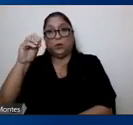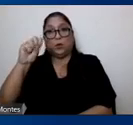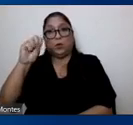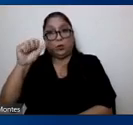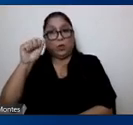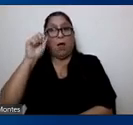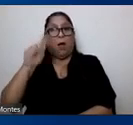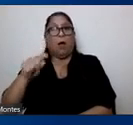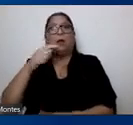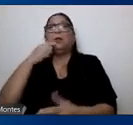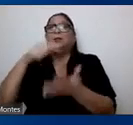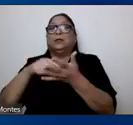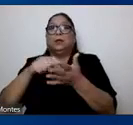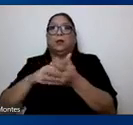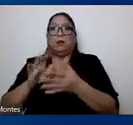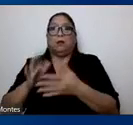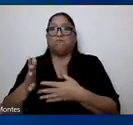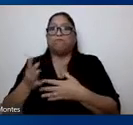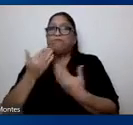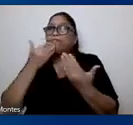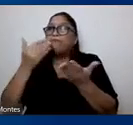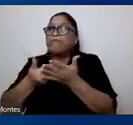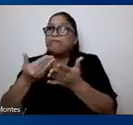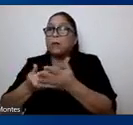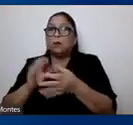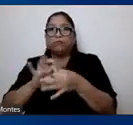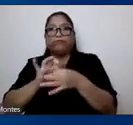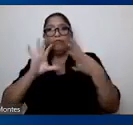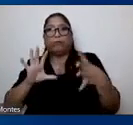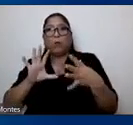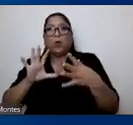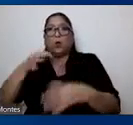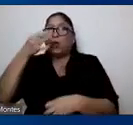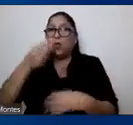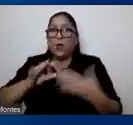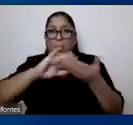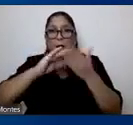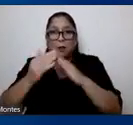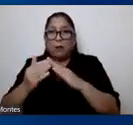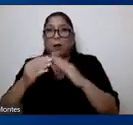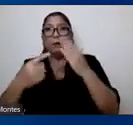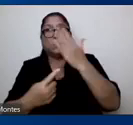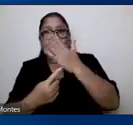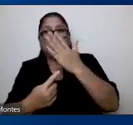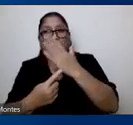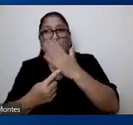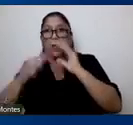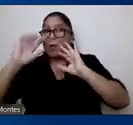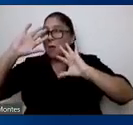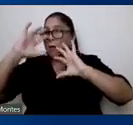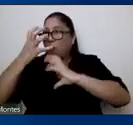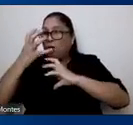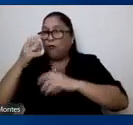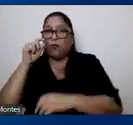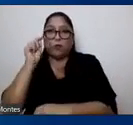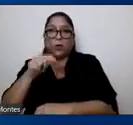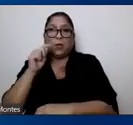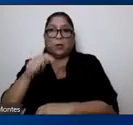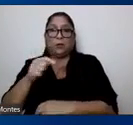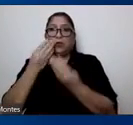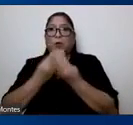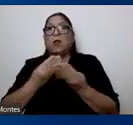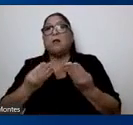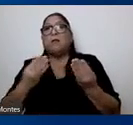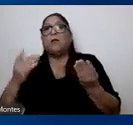estas comunidades con una realidad urbana, tecnológica, y que confunden pues estos